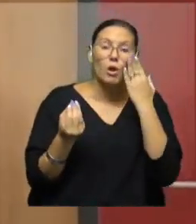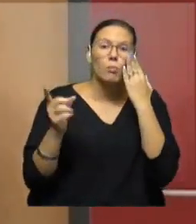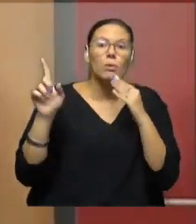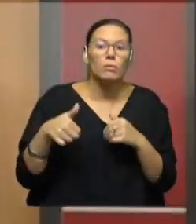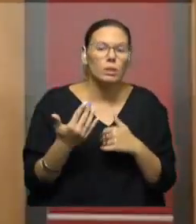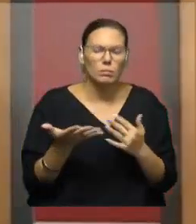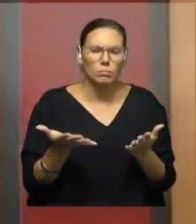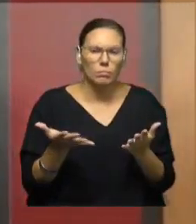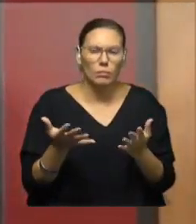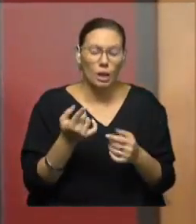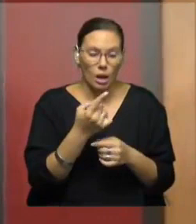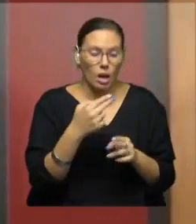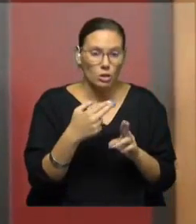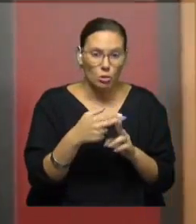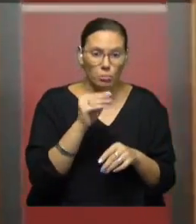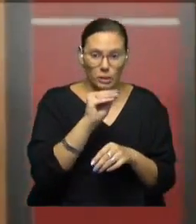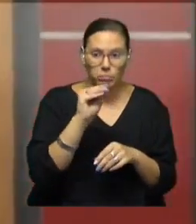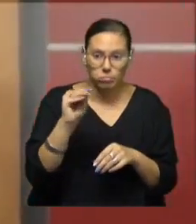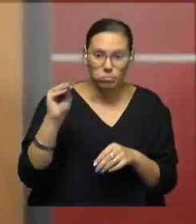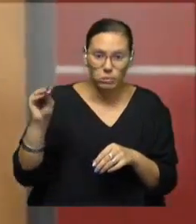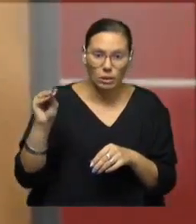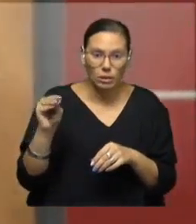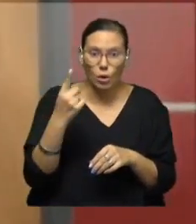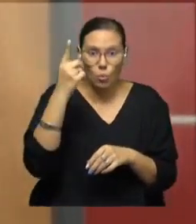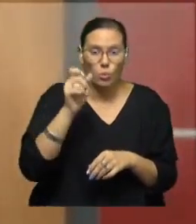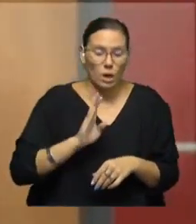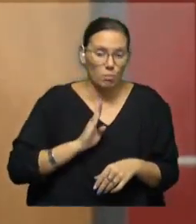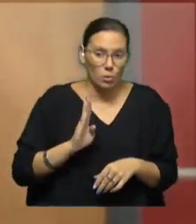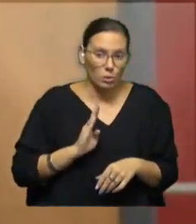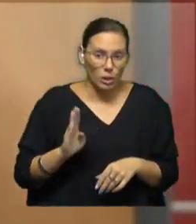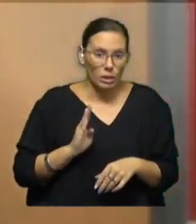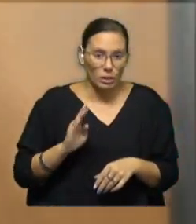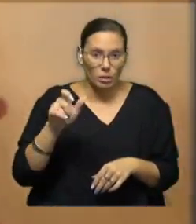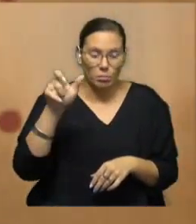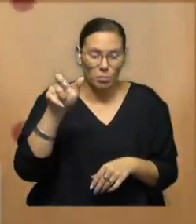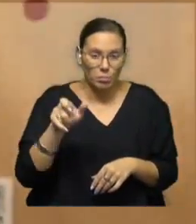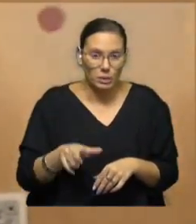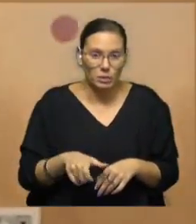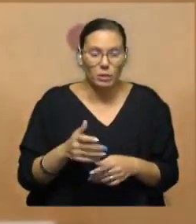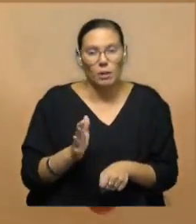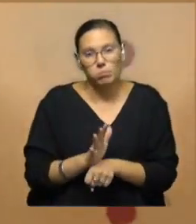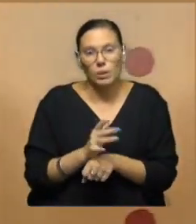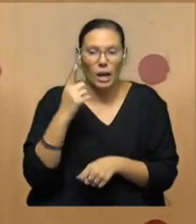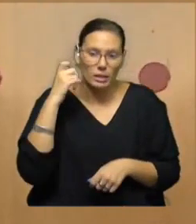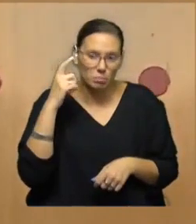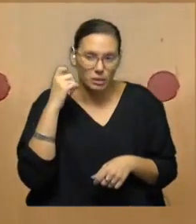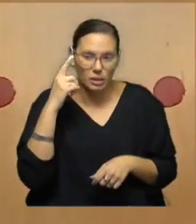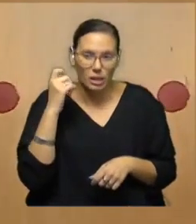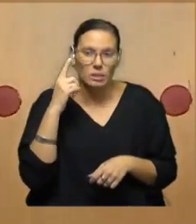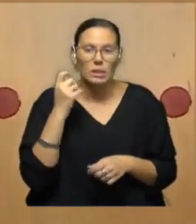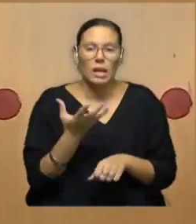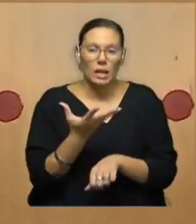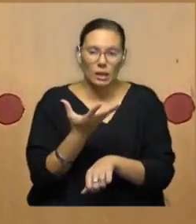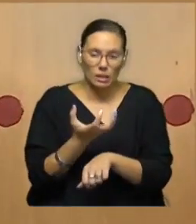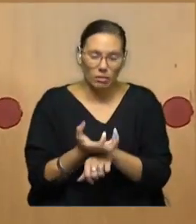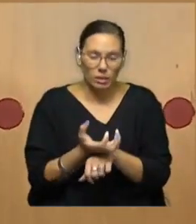nombres? Cada nombre es el nombre de una mujer que fue la que se prestó a esta experiencia, la que grabé